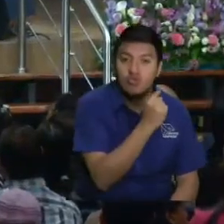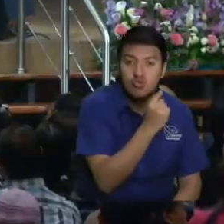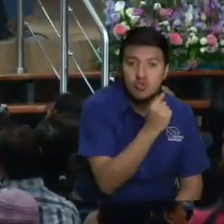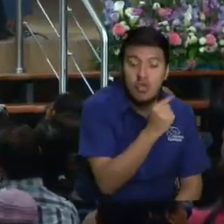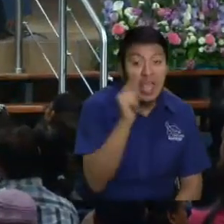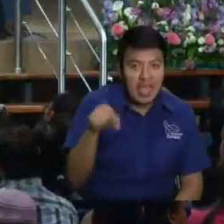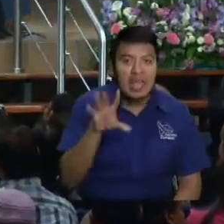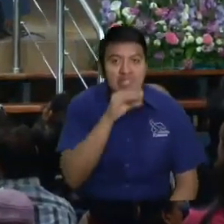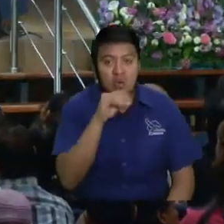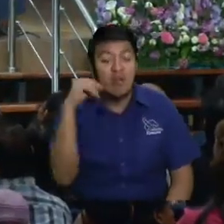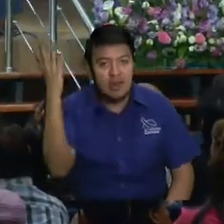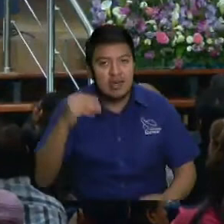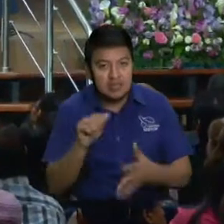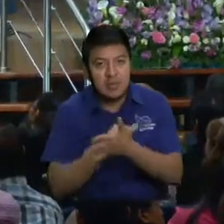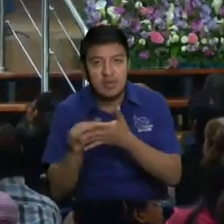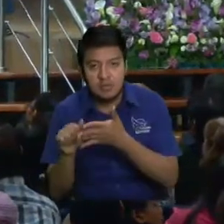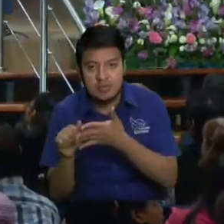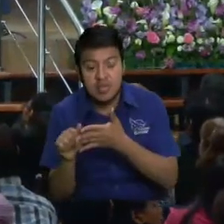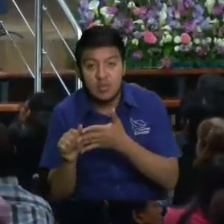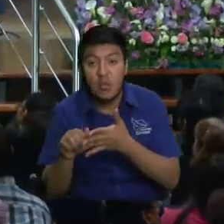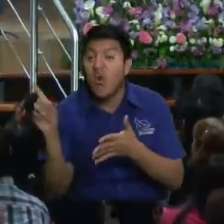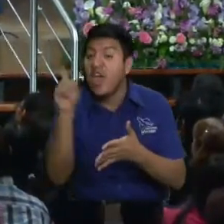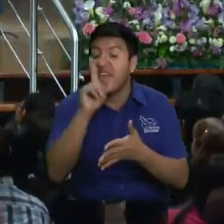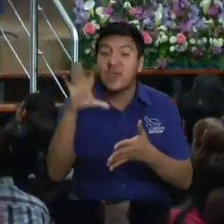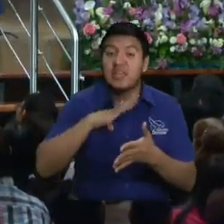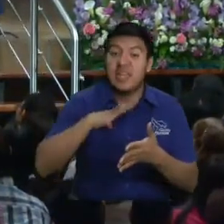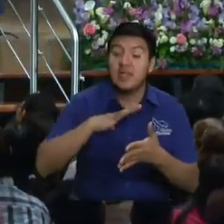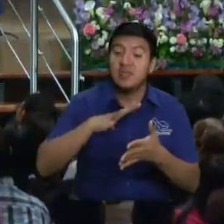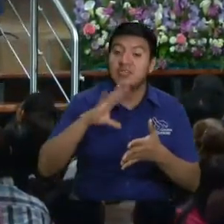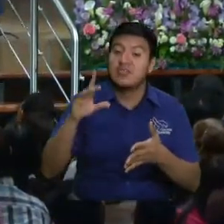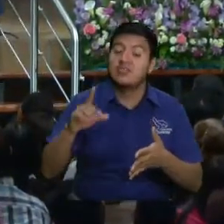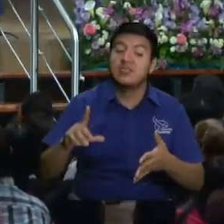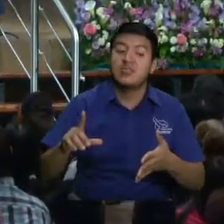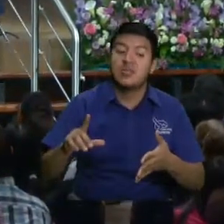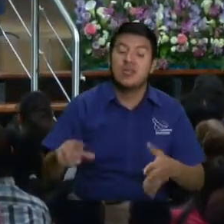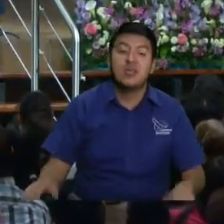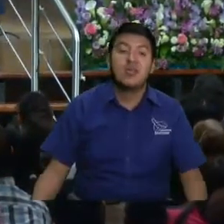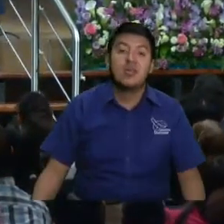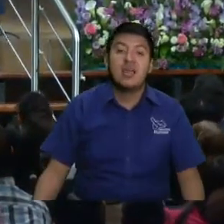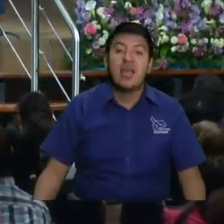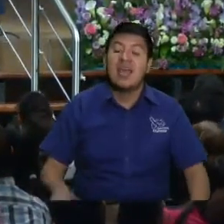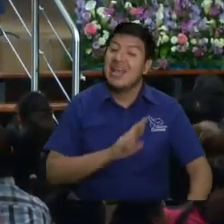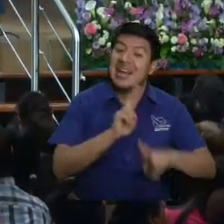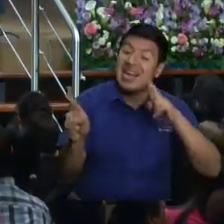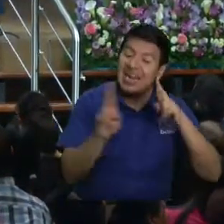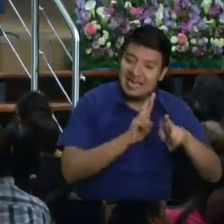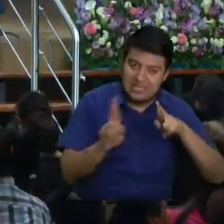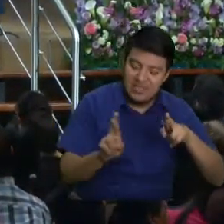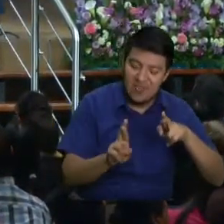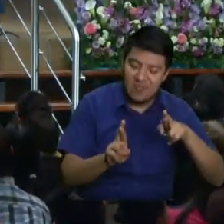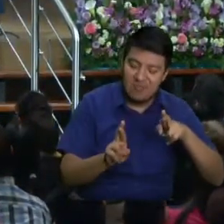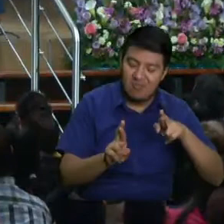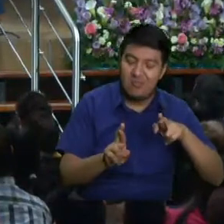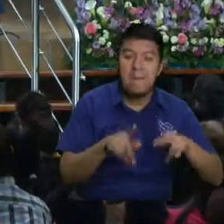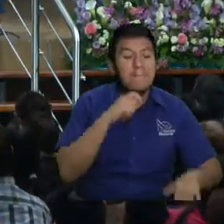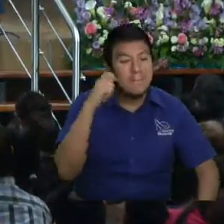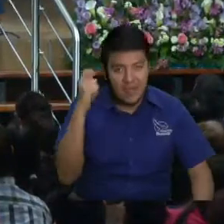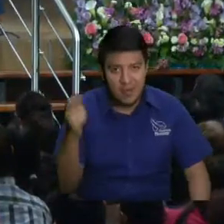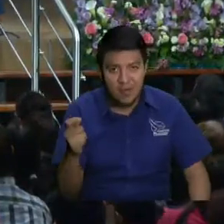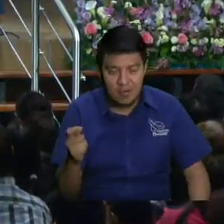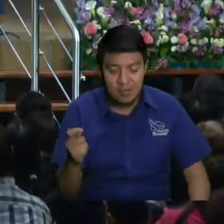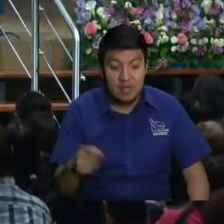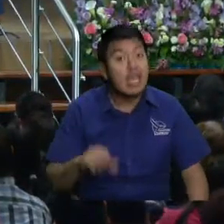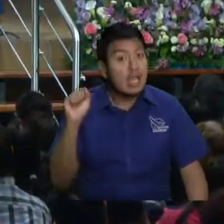Claro que ahí sí uno también debería de analizar, ¿va? Pero ya ese es un análisis que nosotros tendríamos que hacer en base al